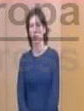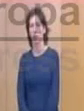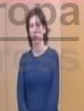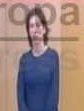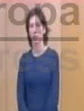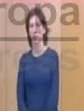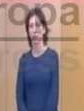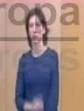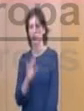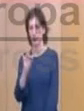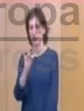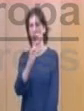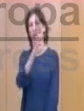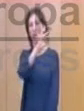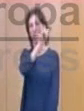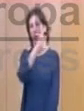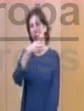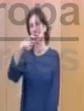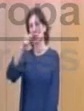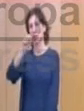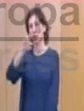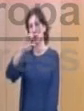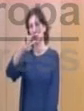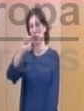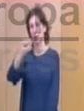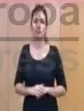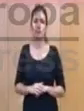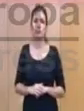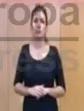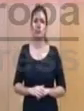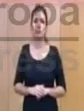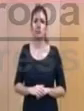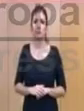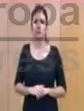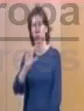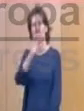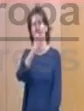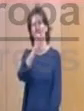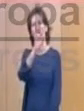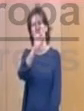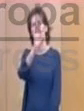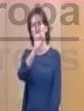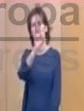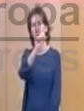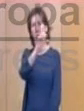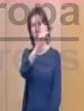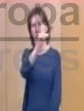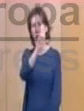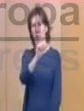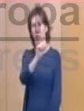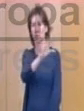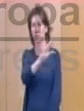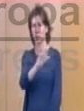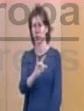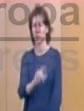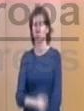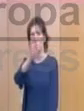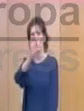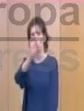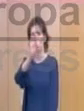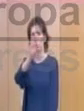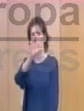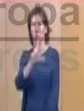y también el del diputado de Unión del Pueblo Navarro, Carlos Salvador, y del Foro Ciudadano, Enrique Álvarez